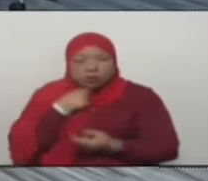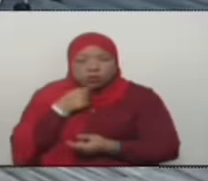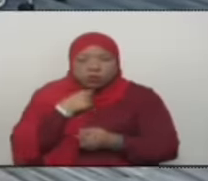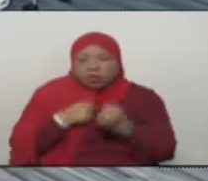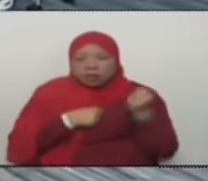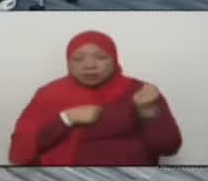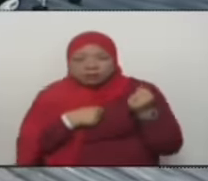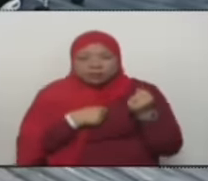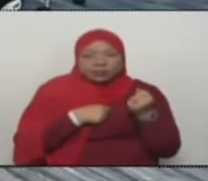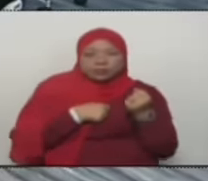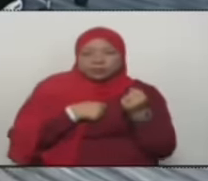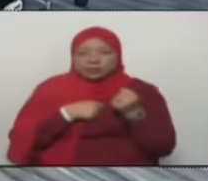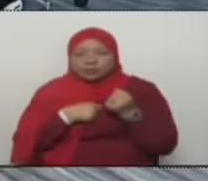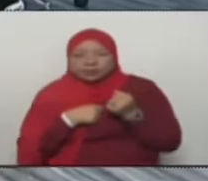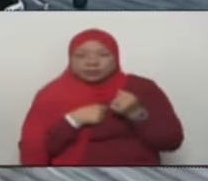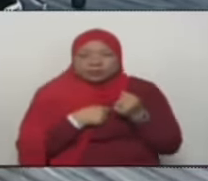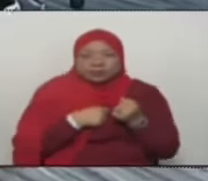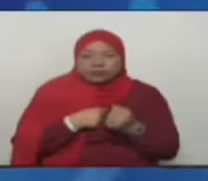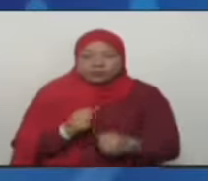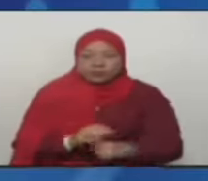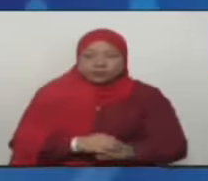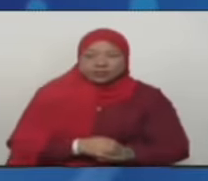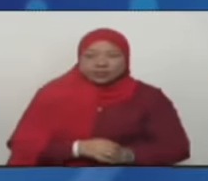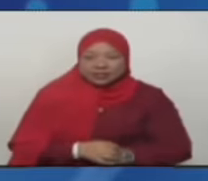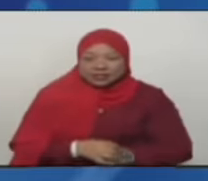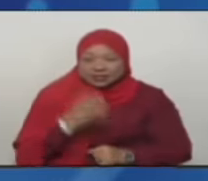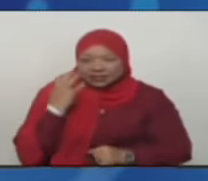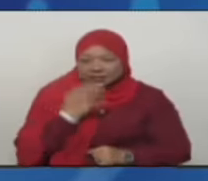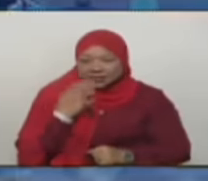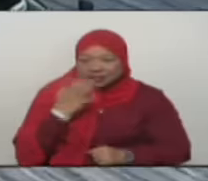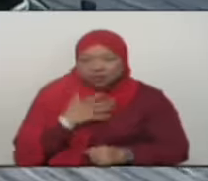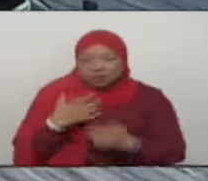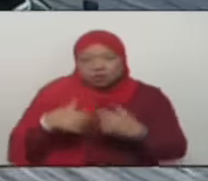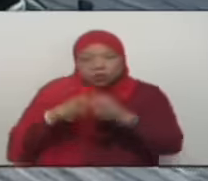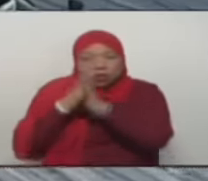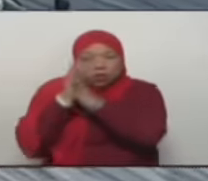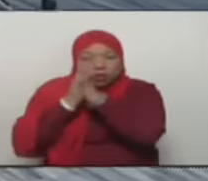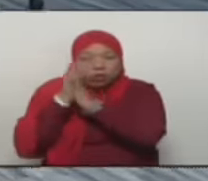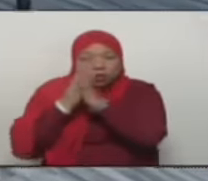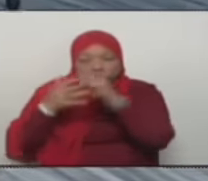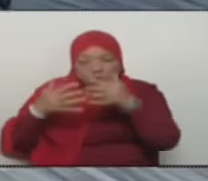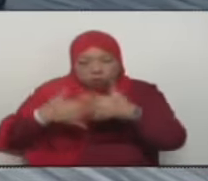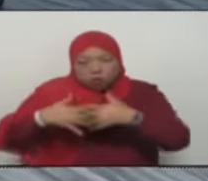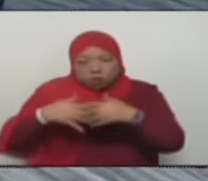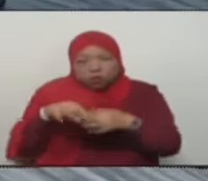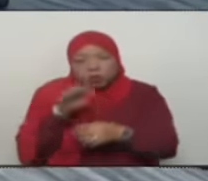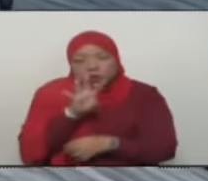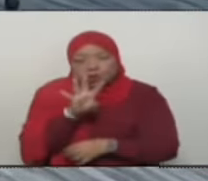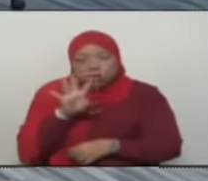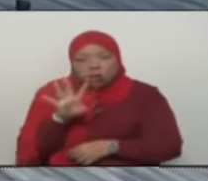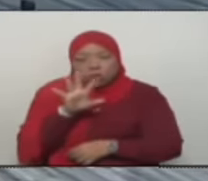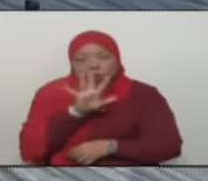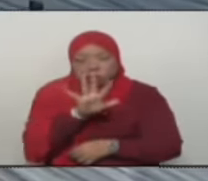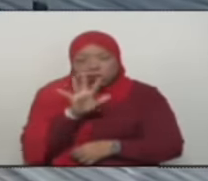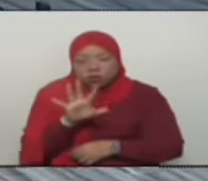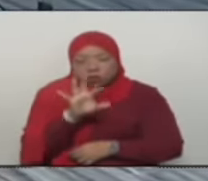bailaba, tenía su ritmo. Si tenemos una empresa, yo tengo el 55%, tú